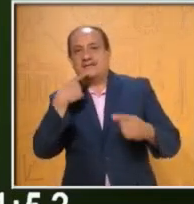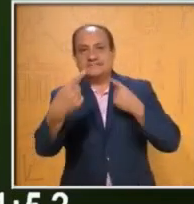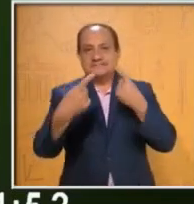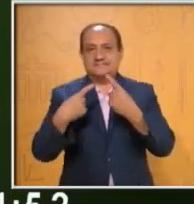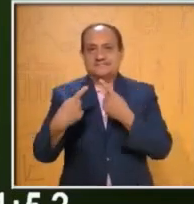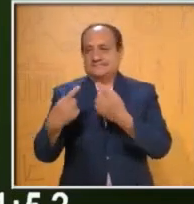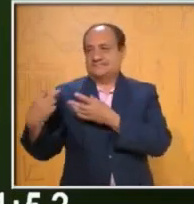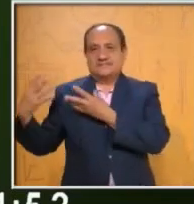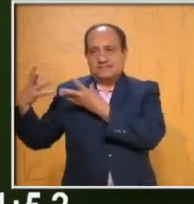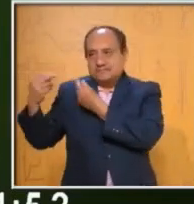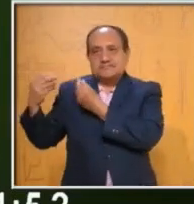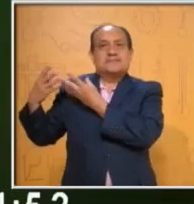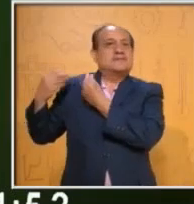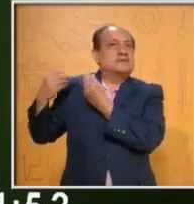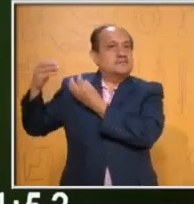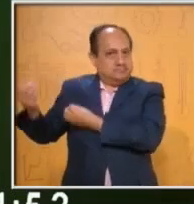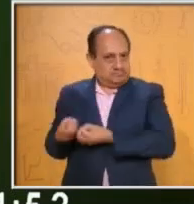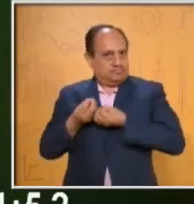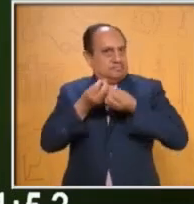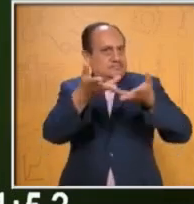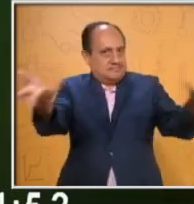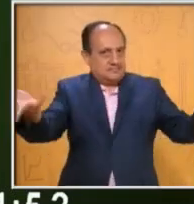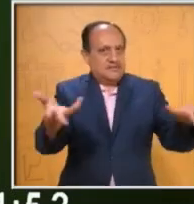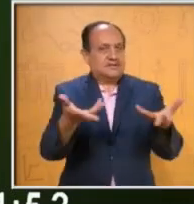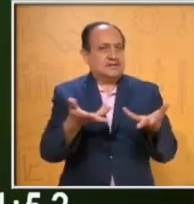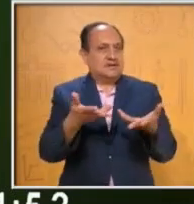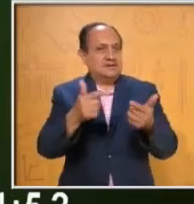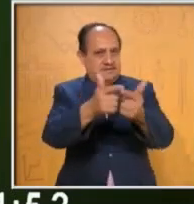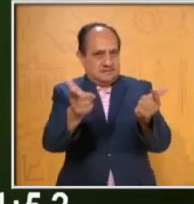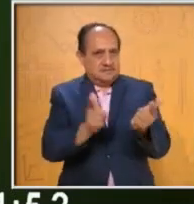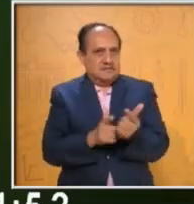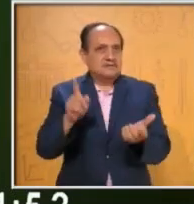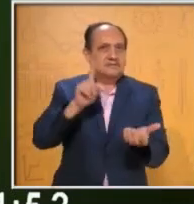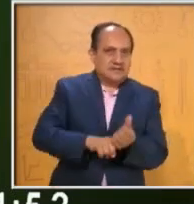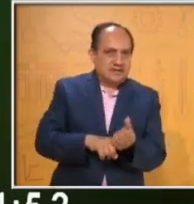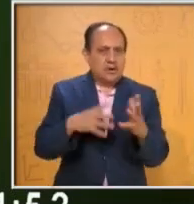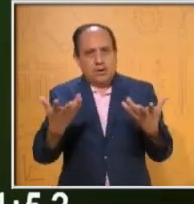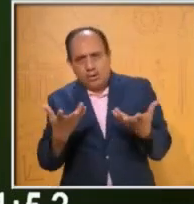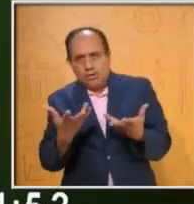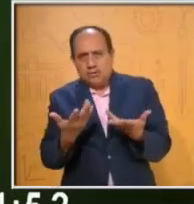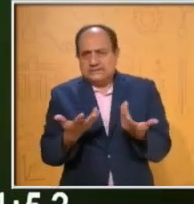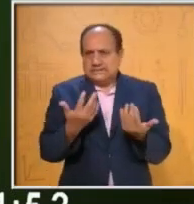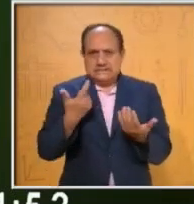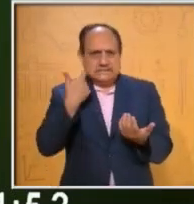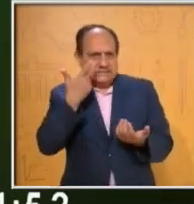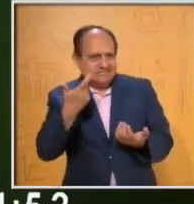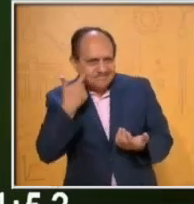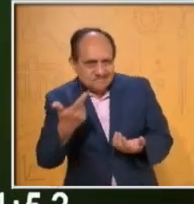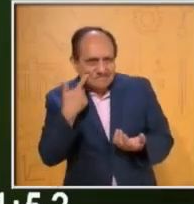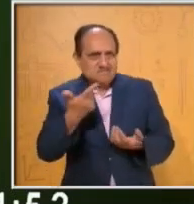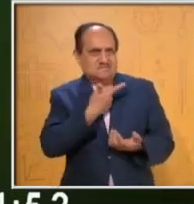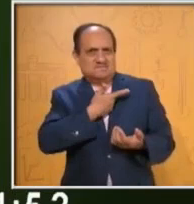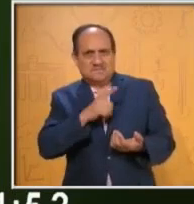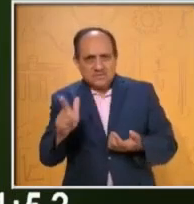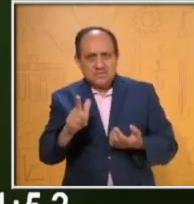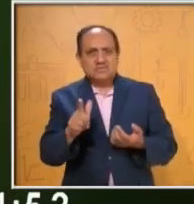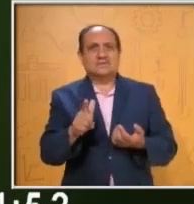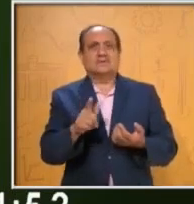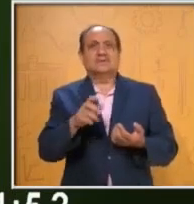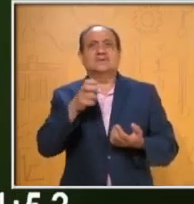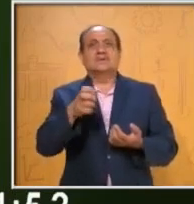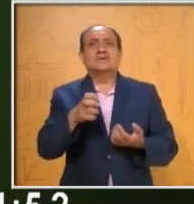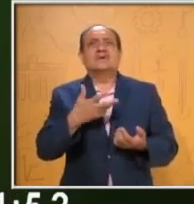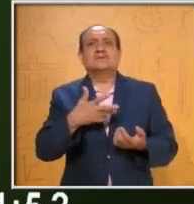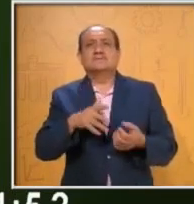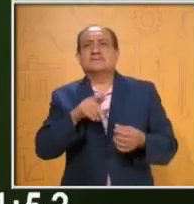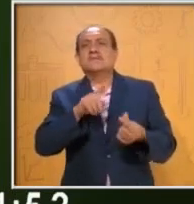las situaciones que se viven en el grupo, situaciones de inconformidad o de conformidad, ¿verdad? Entonces, ¿quién lo